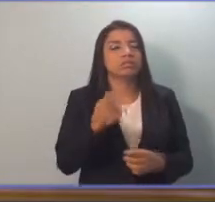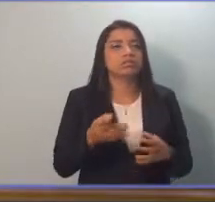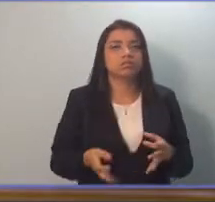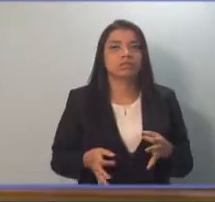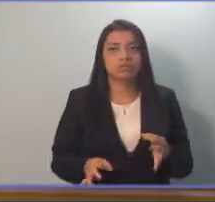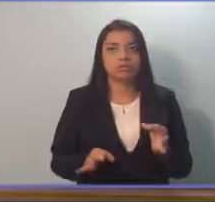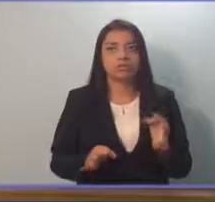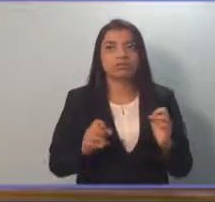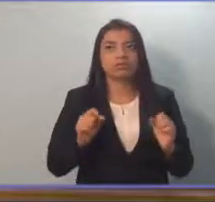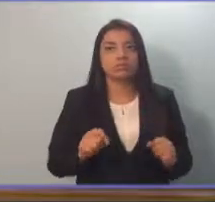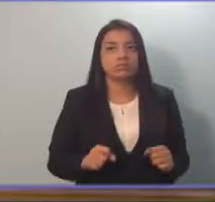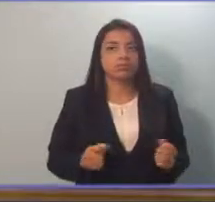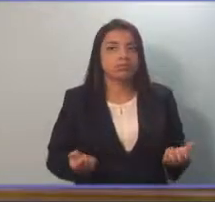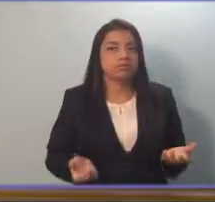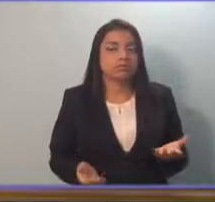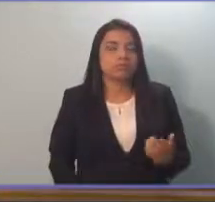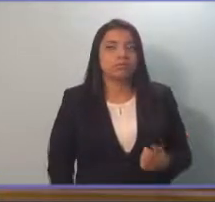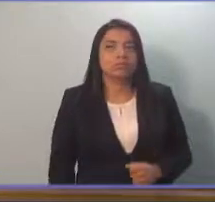medidas.